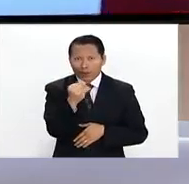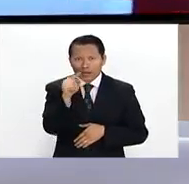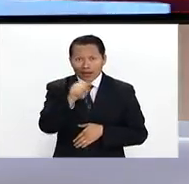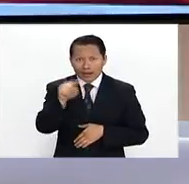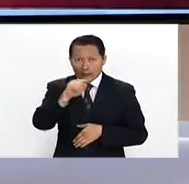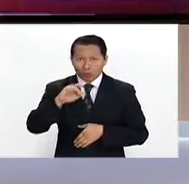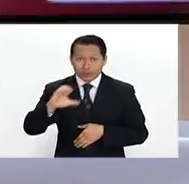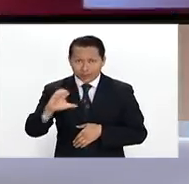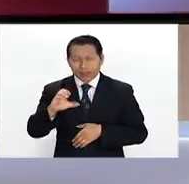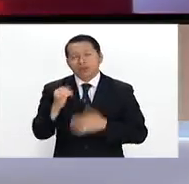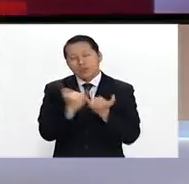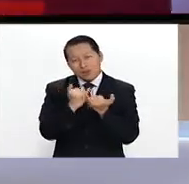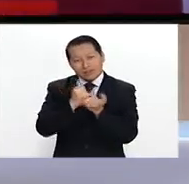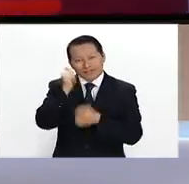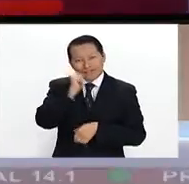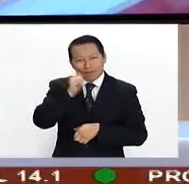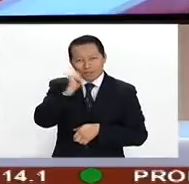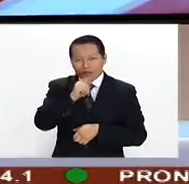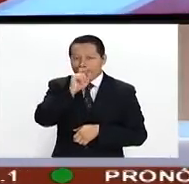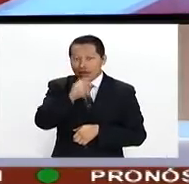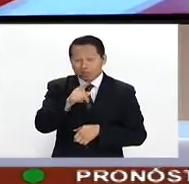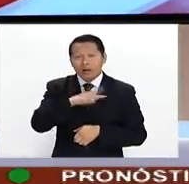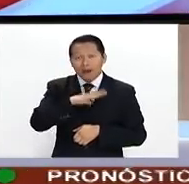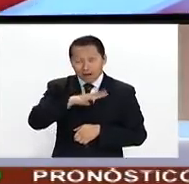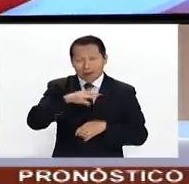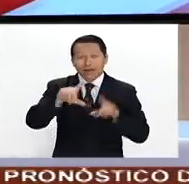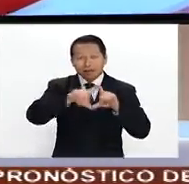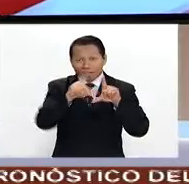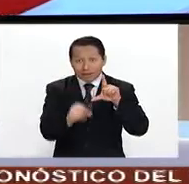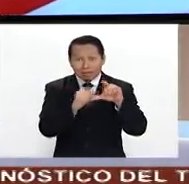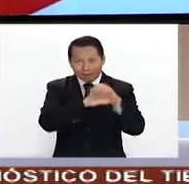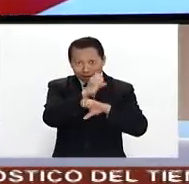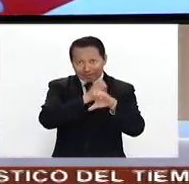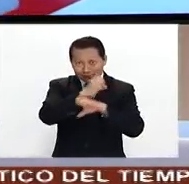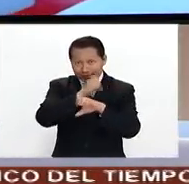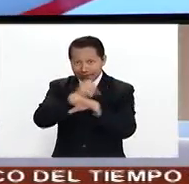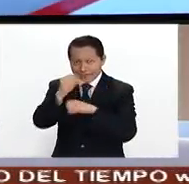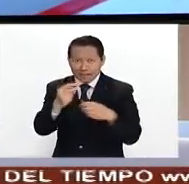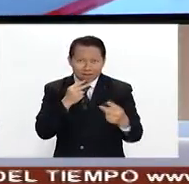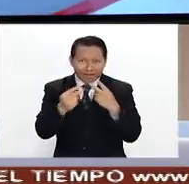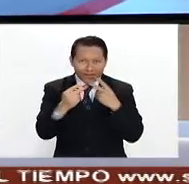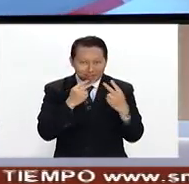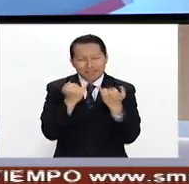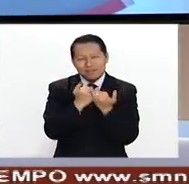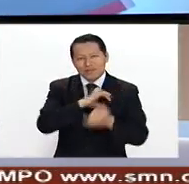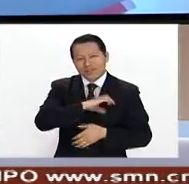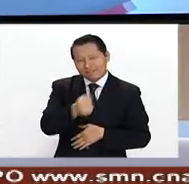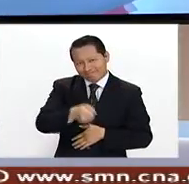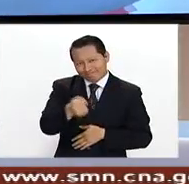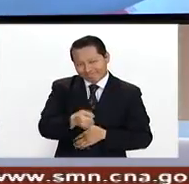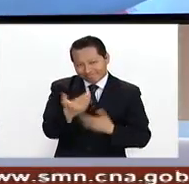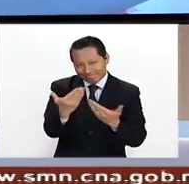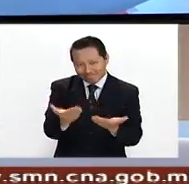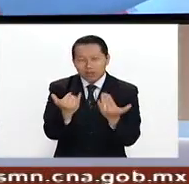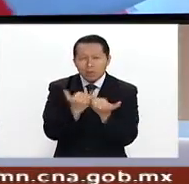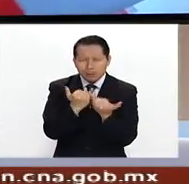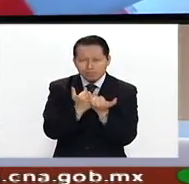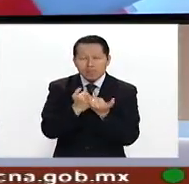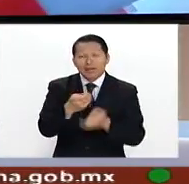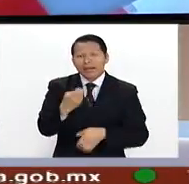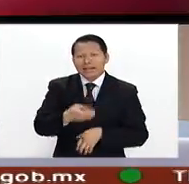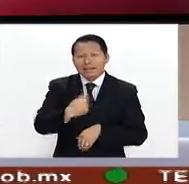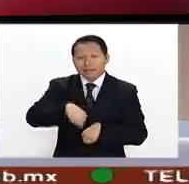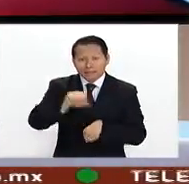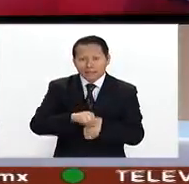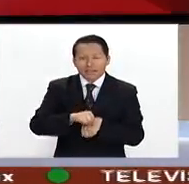centígrados. Como siempre, un saludo muy afectuoso también a quienes nos están viendo en el interior de la República Mexicana. Y esta semana